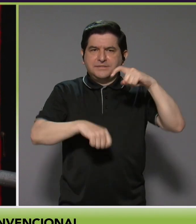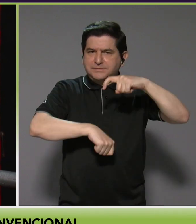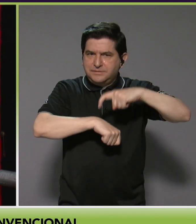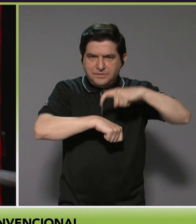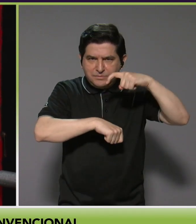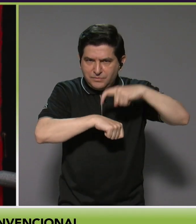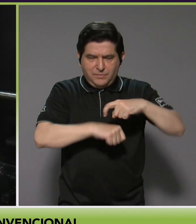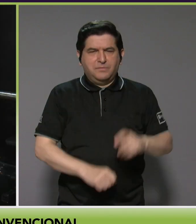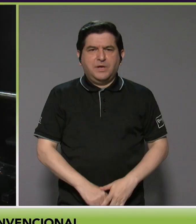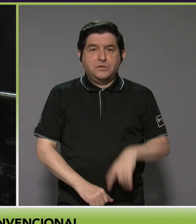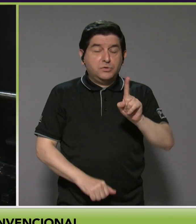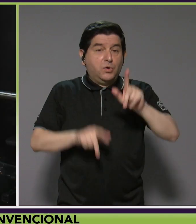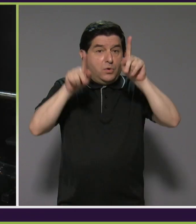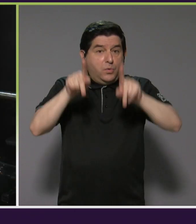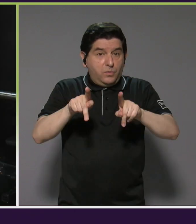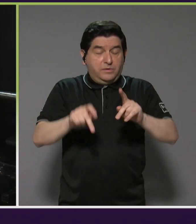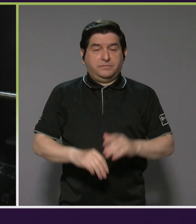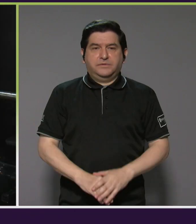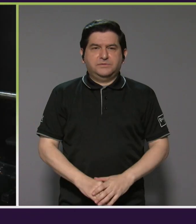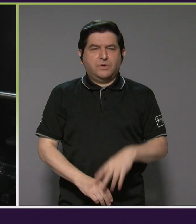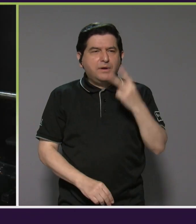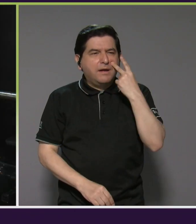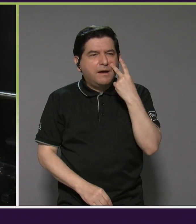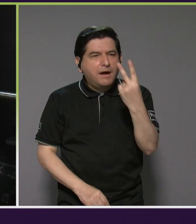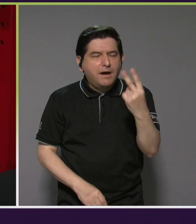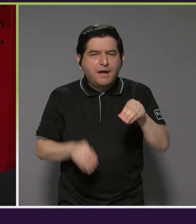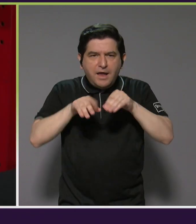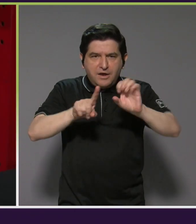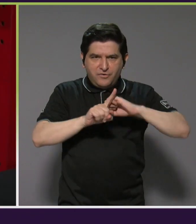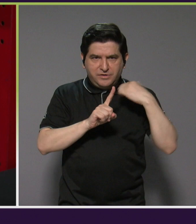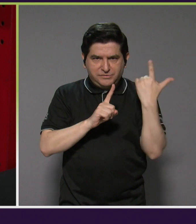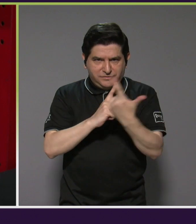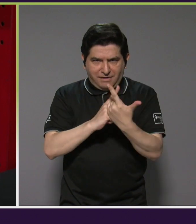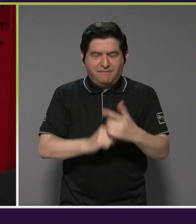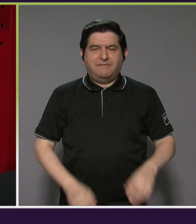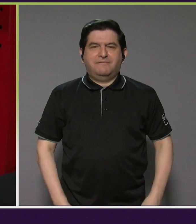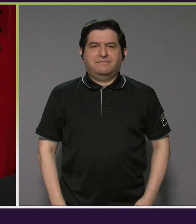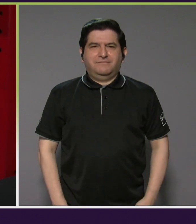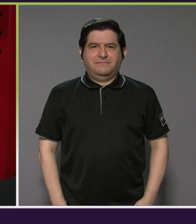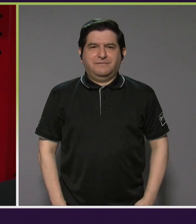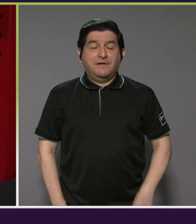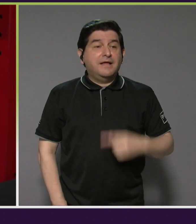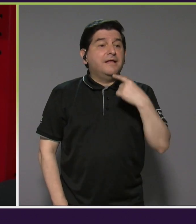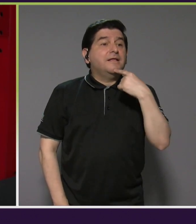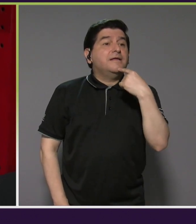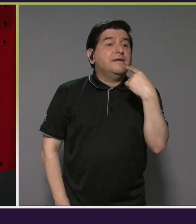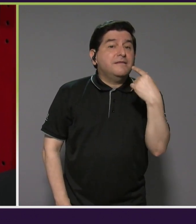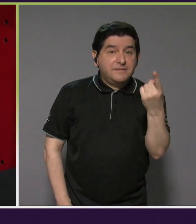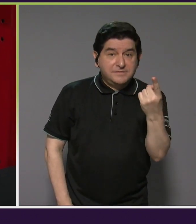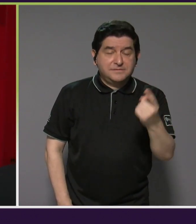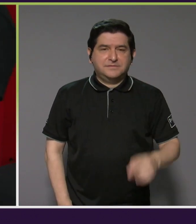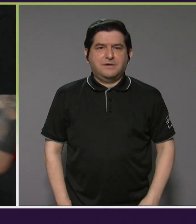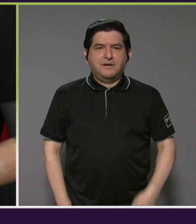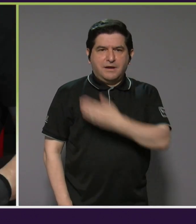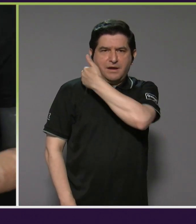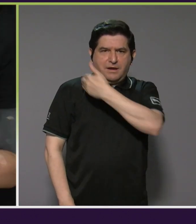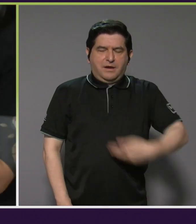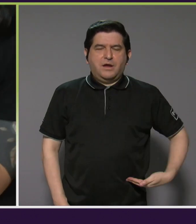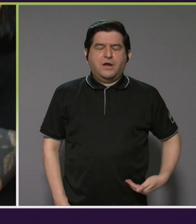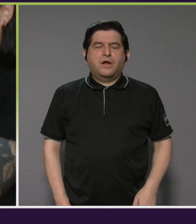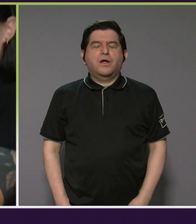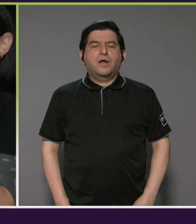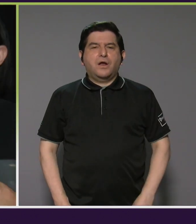momento alguien me vio en redes y le dijo al presidente del